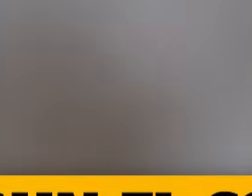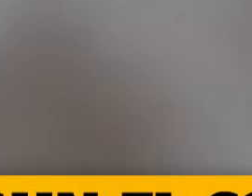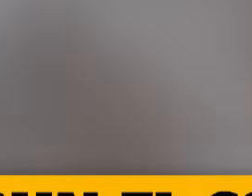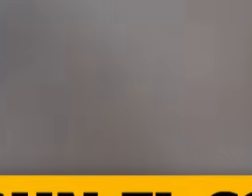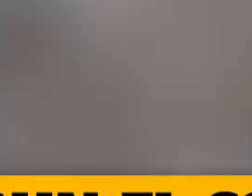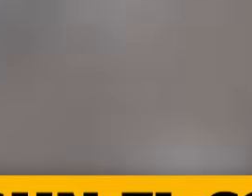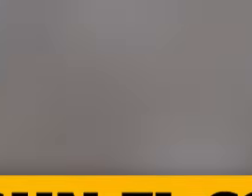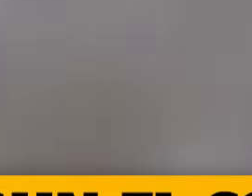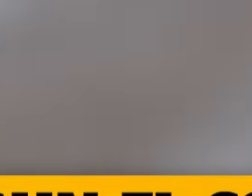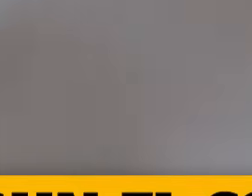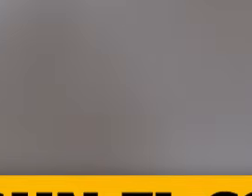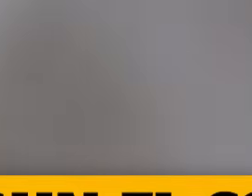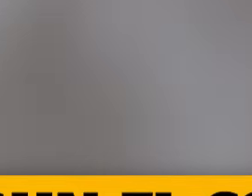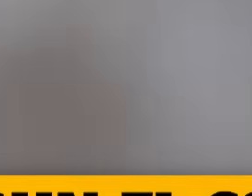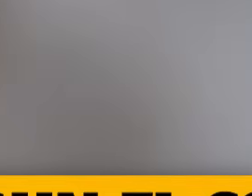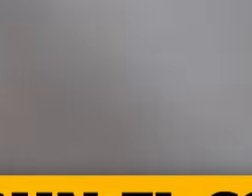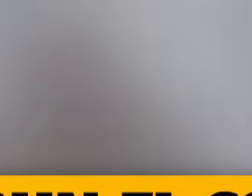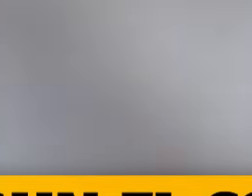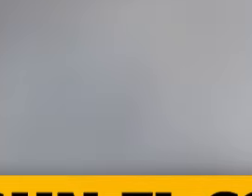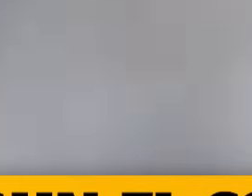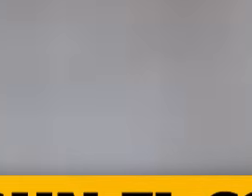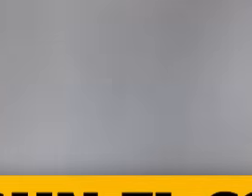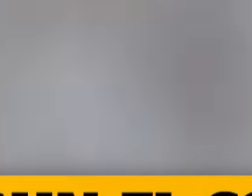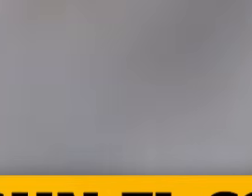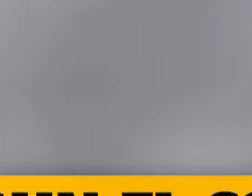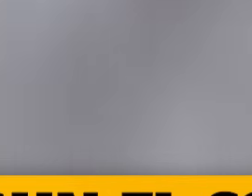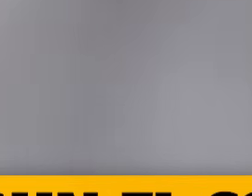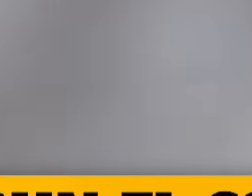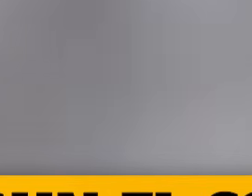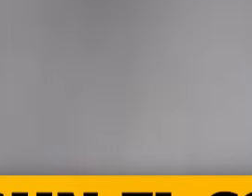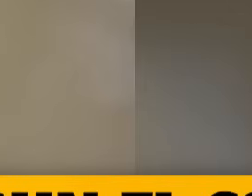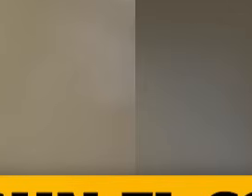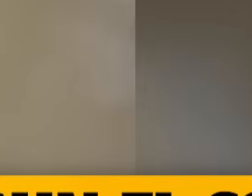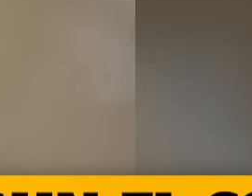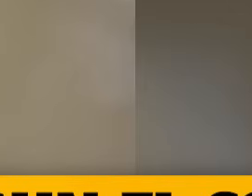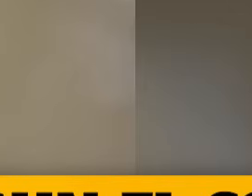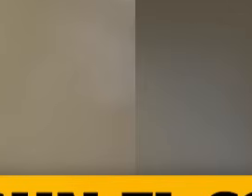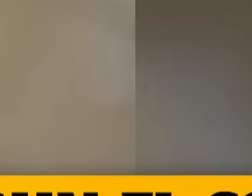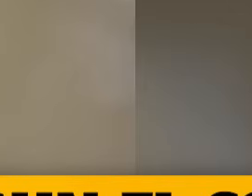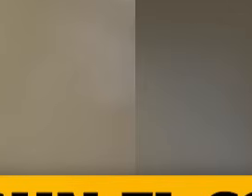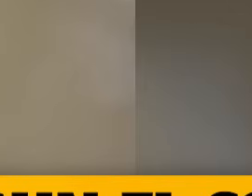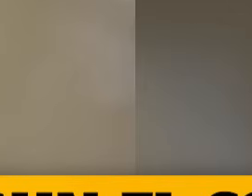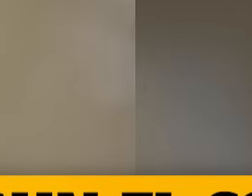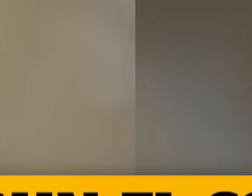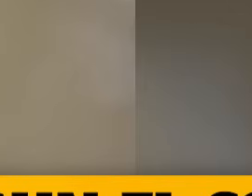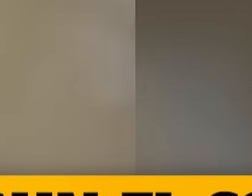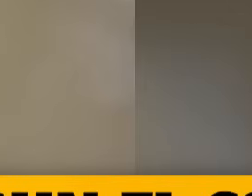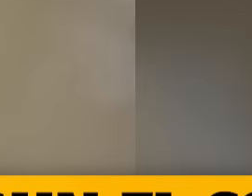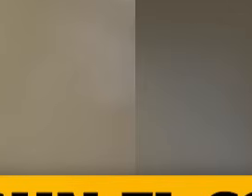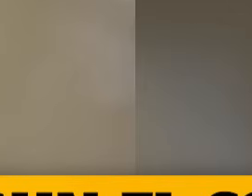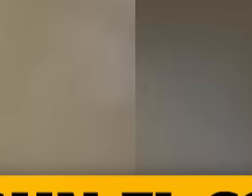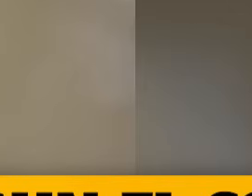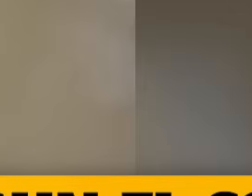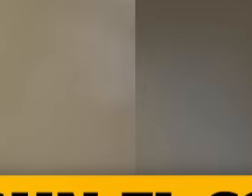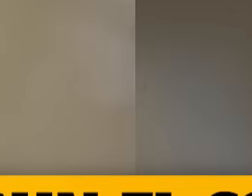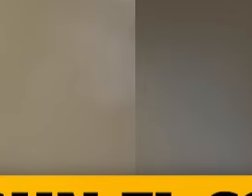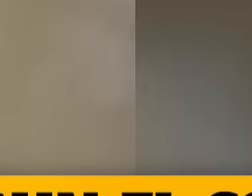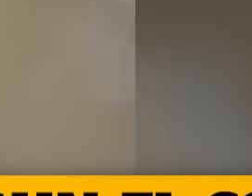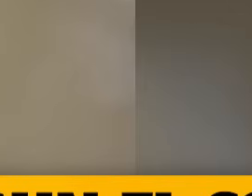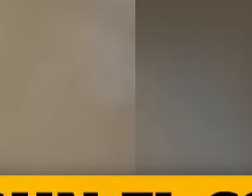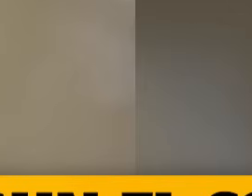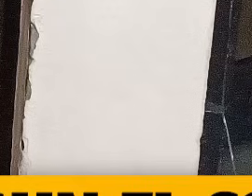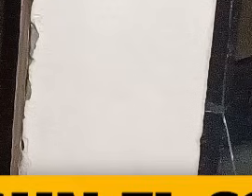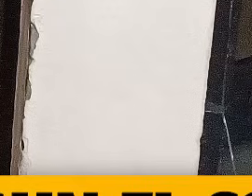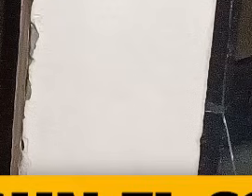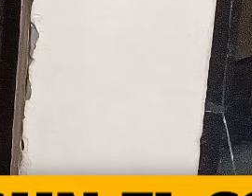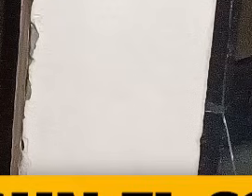que afectó enormemente nuestro país, República Dominicana. Yo mismo fui víctima de estas lluvias,